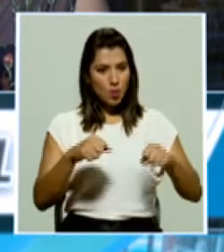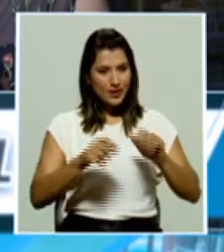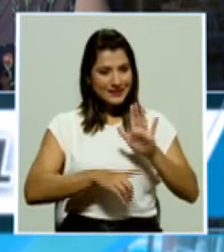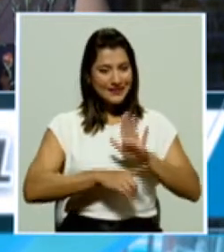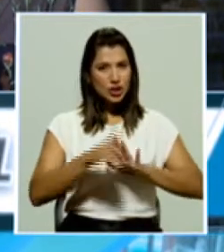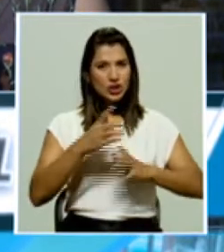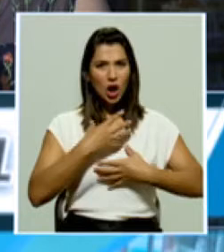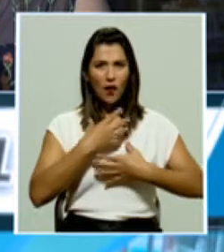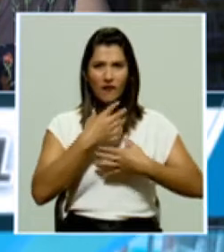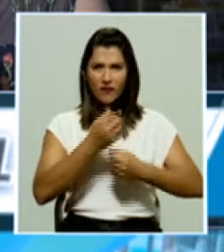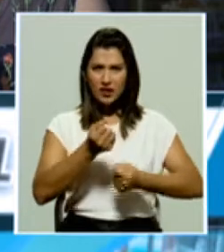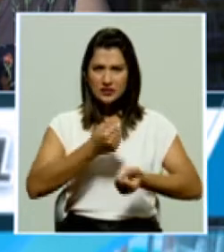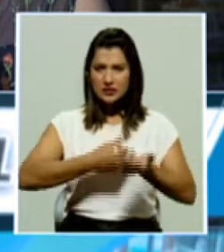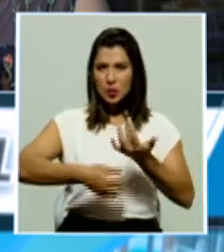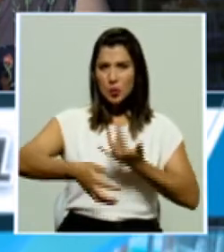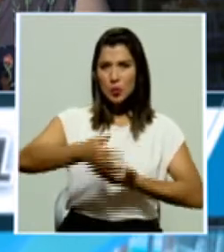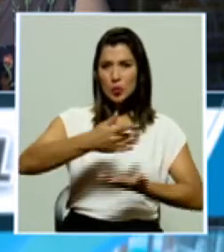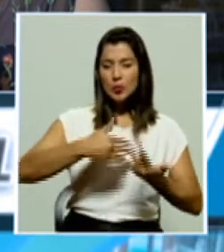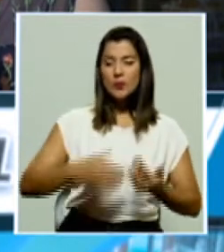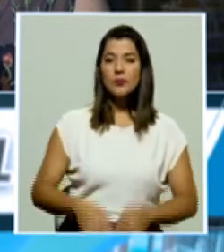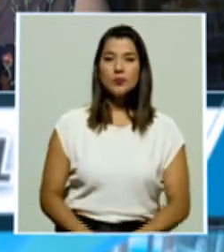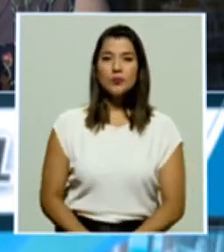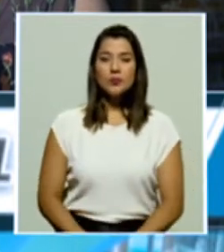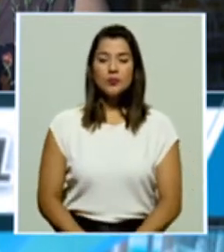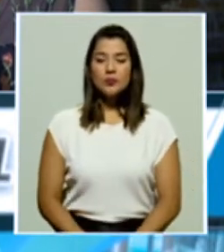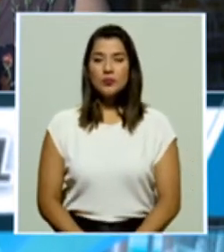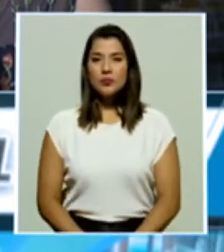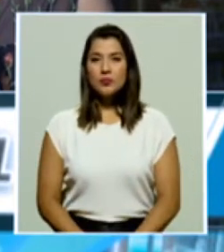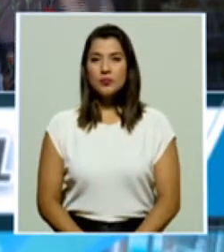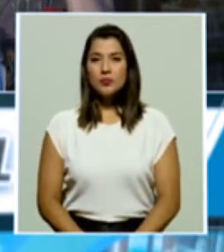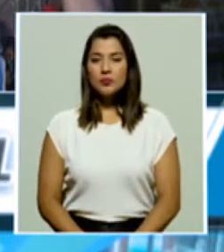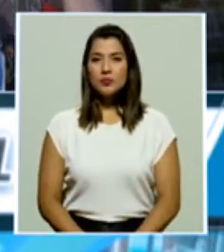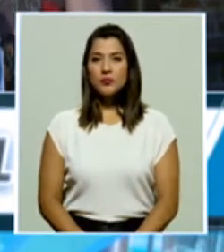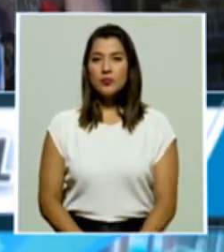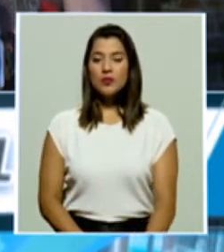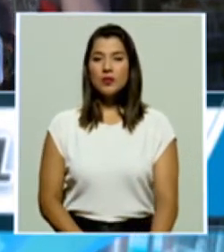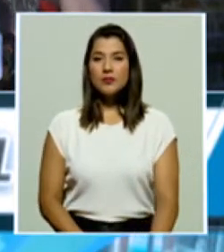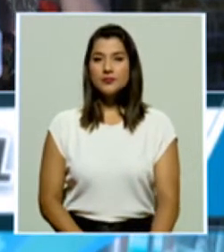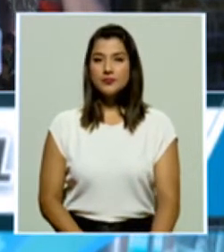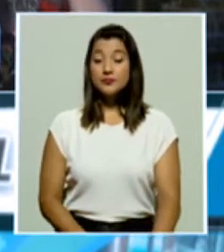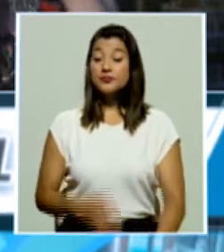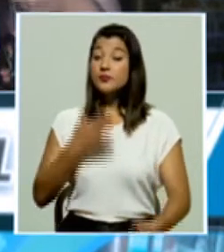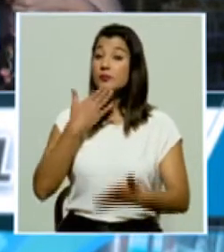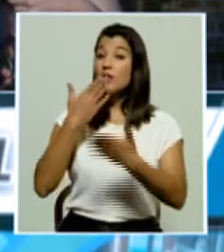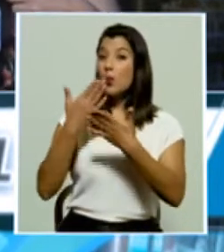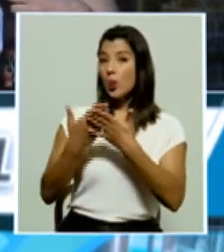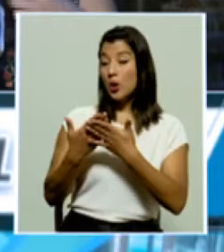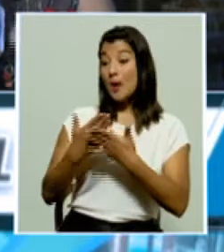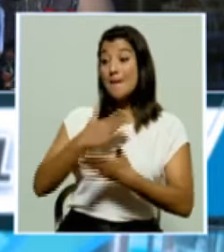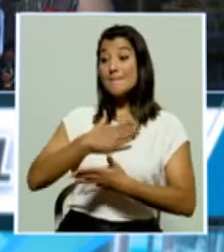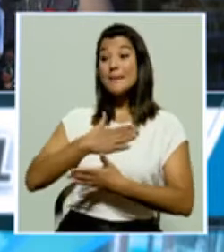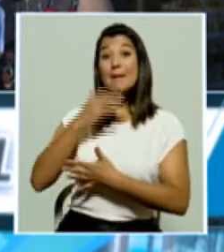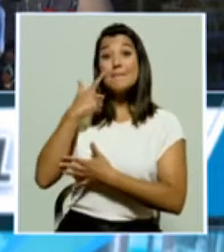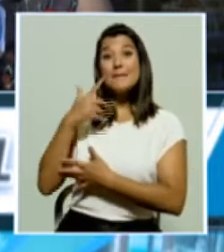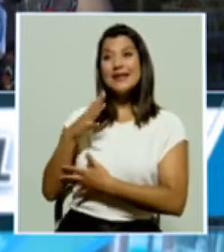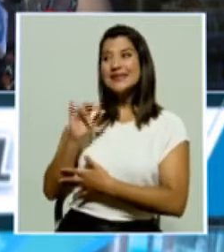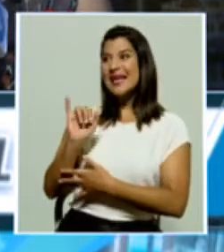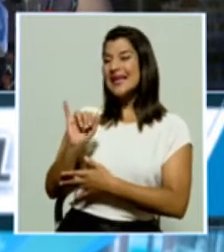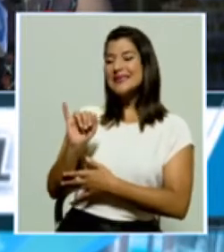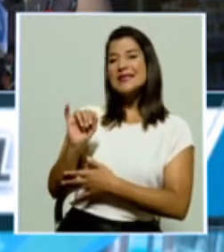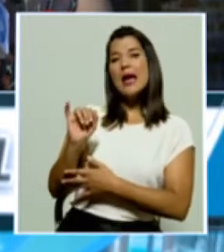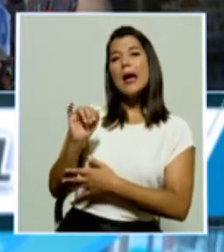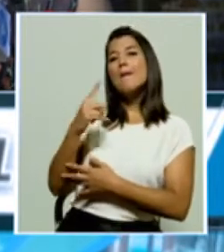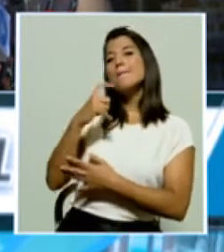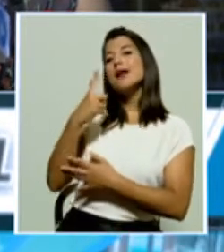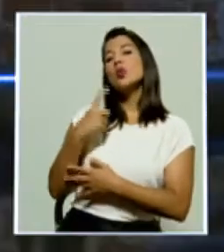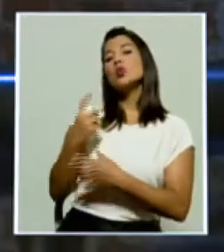confianza? Bueno, a mí me parece que esa es una de las preguntas más